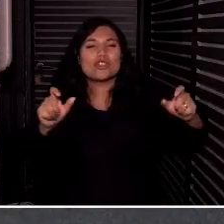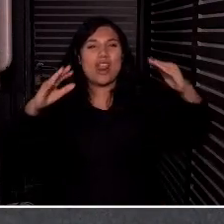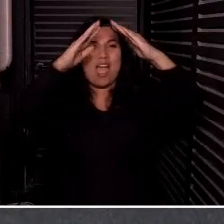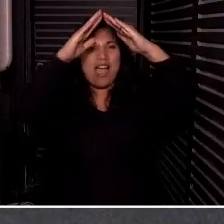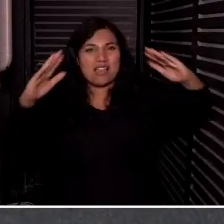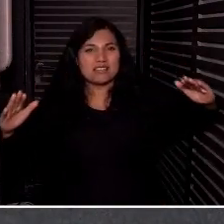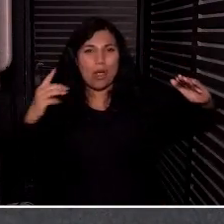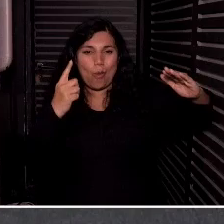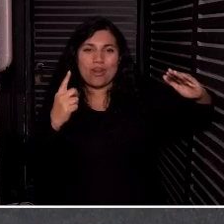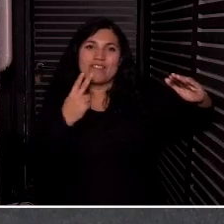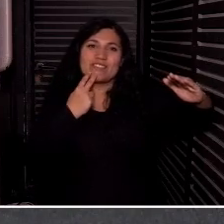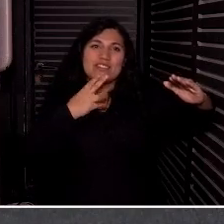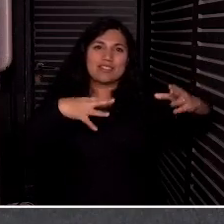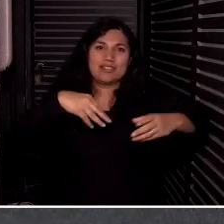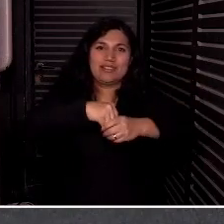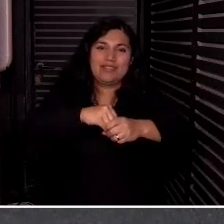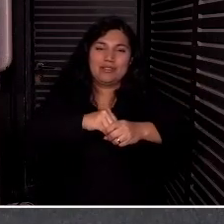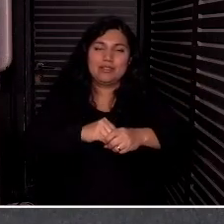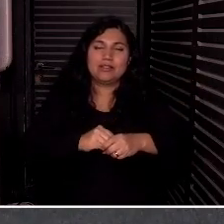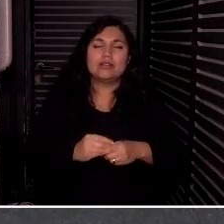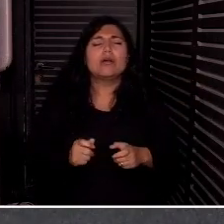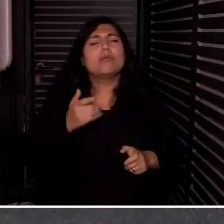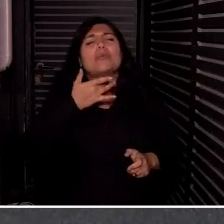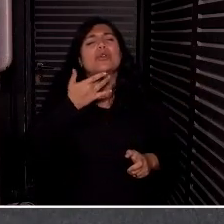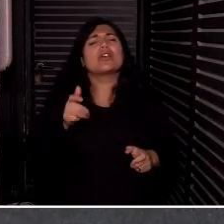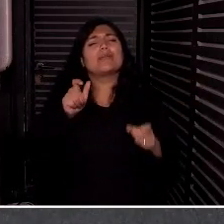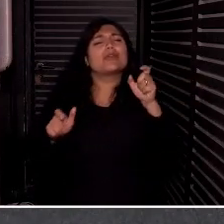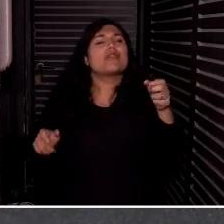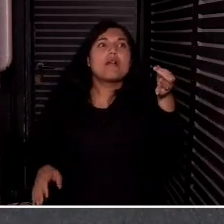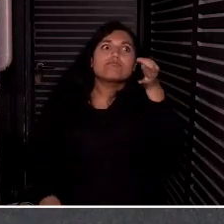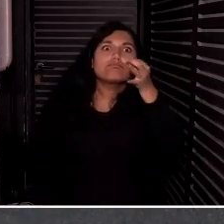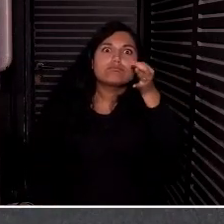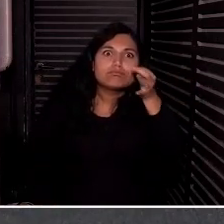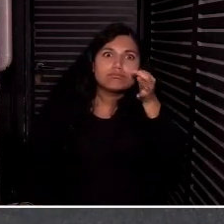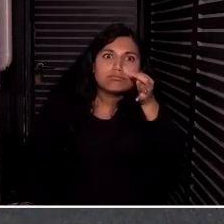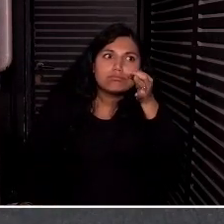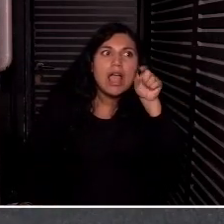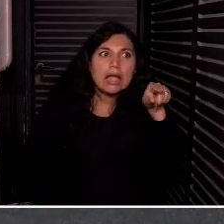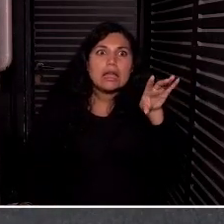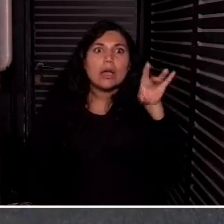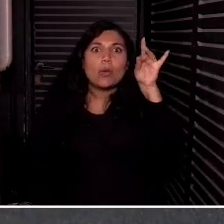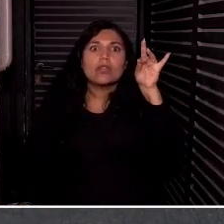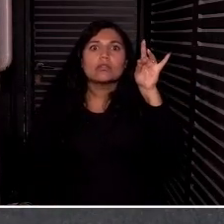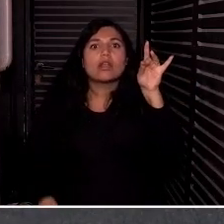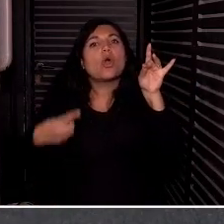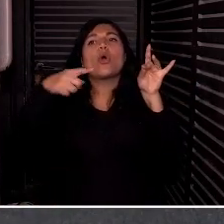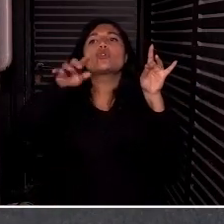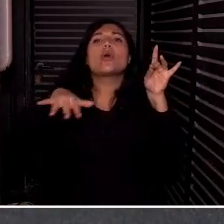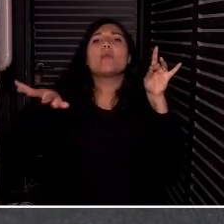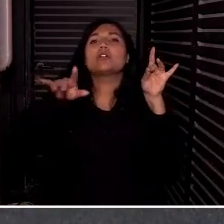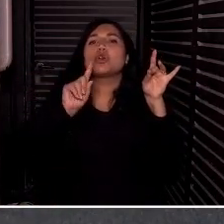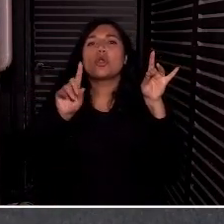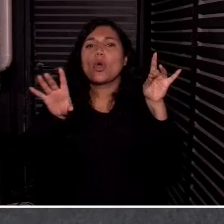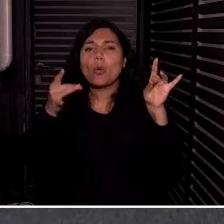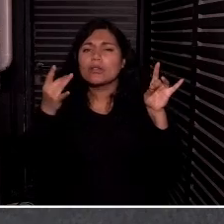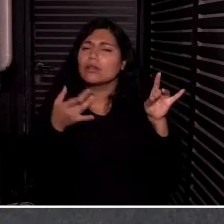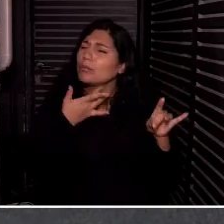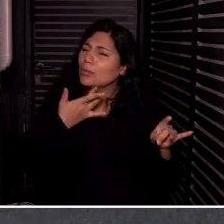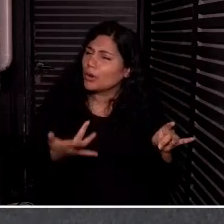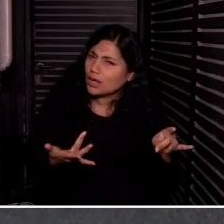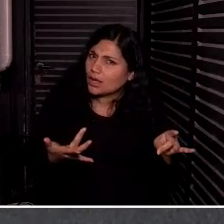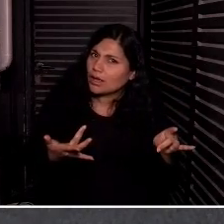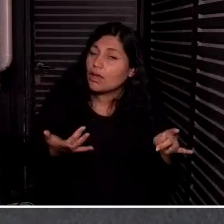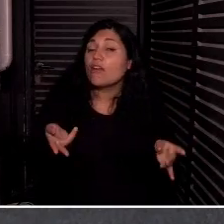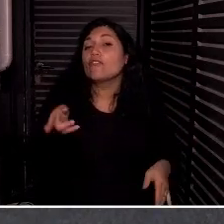encontrando esas audiencias en esos programas que no están encontrando en otros espacios por lo tanto y ahí